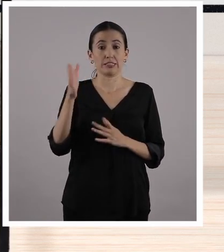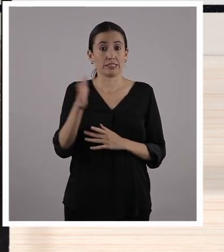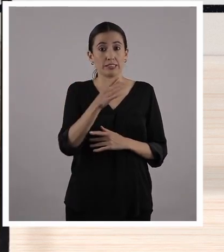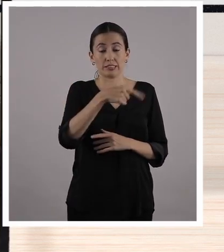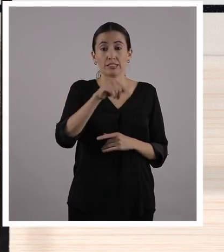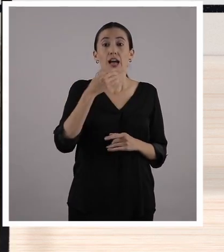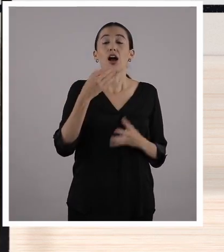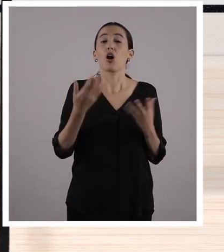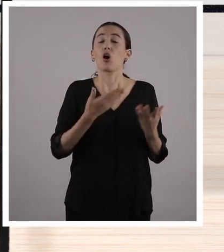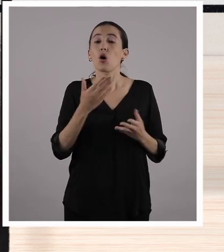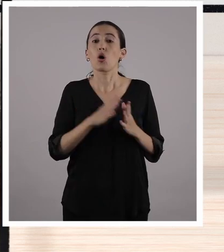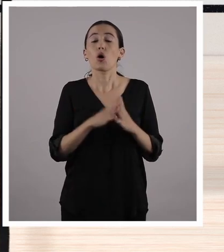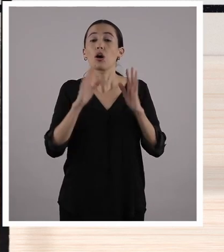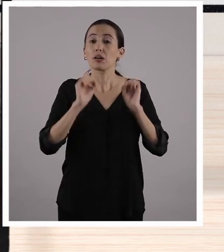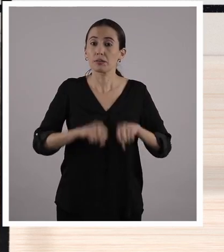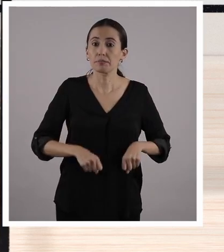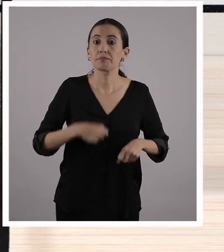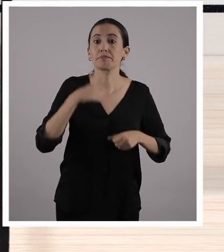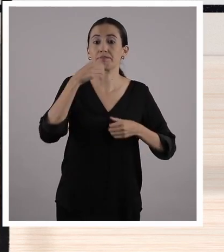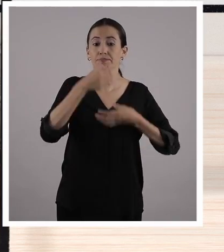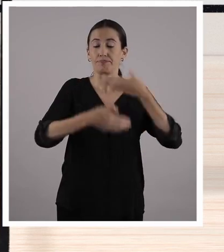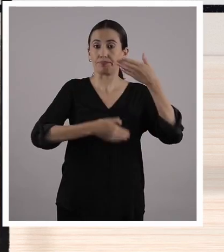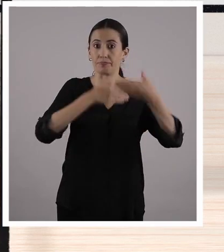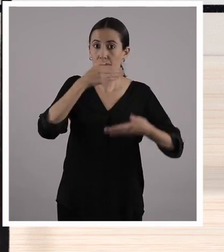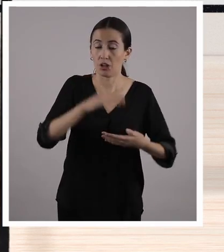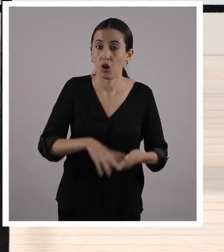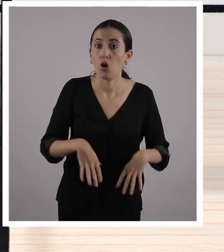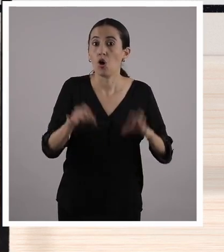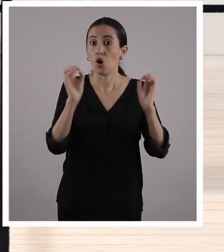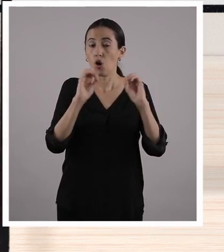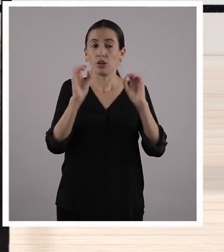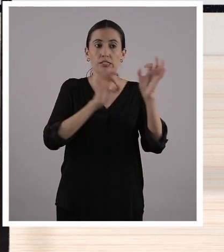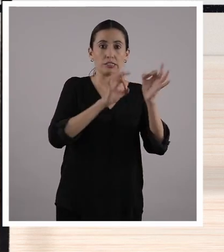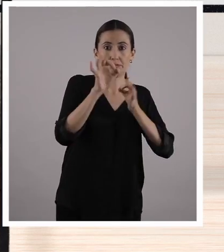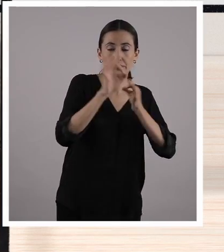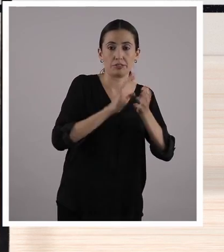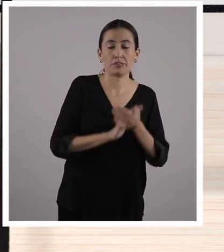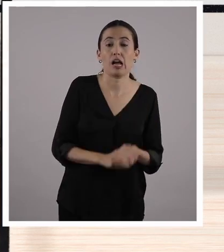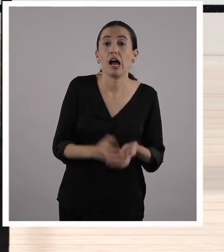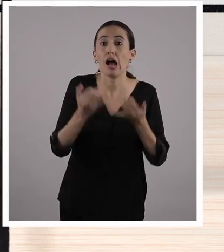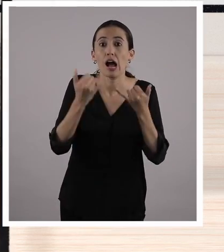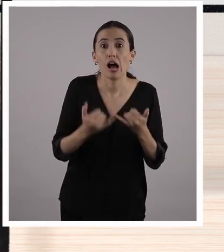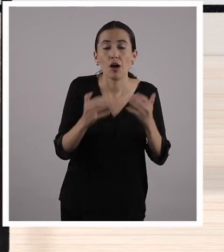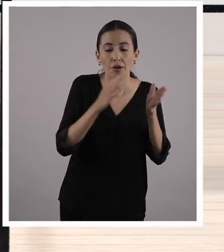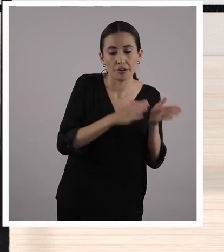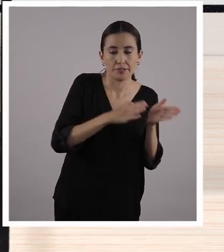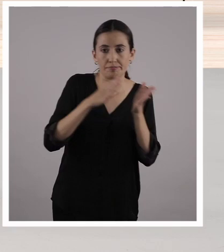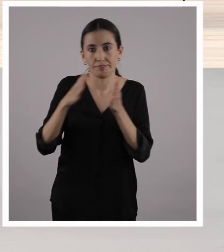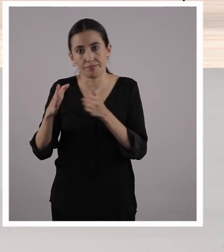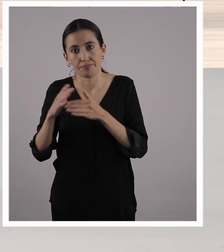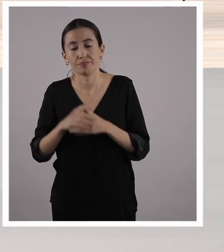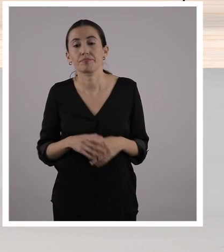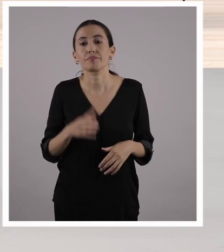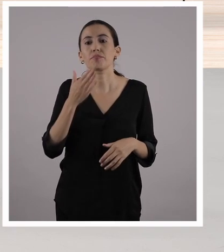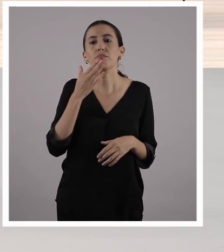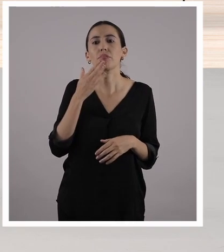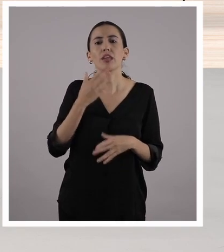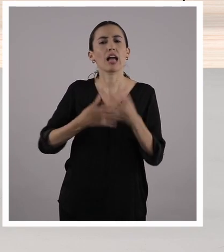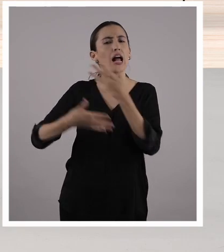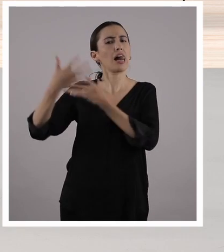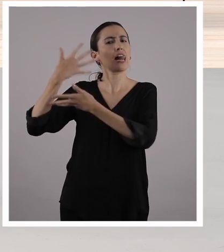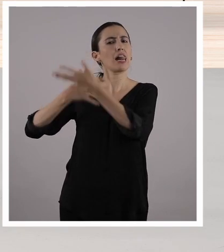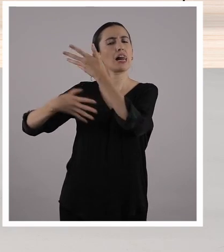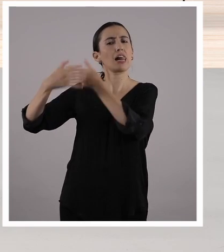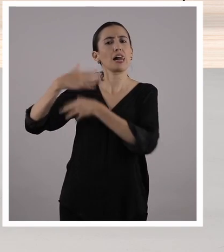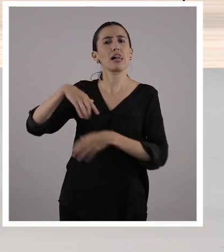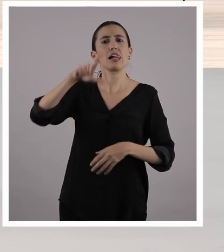fenómenos caracterizados por tener poderes sobrenaturales o explicaciones sobrenaturales. Ahora continuemos con la leyenda. La leyenda tiene